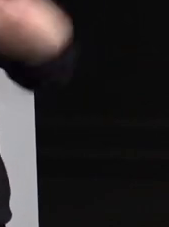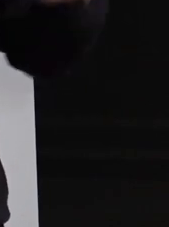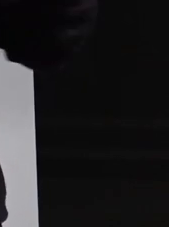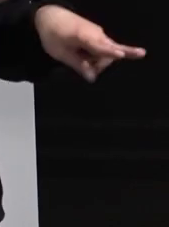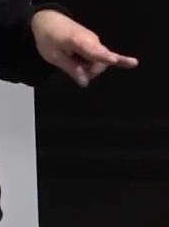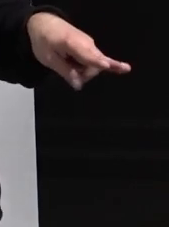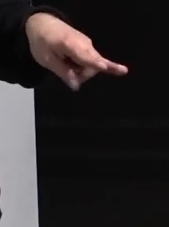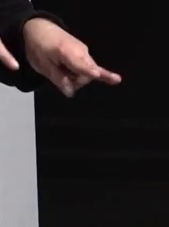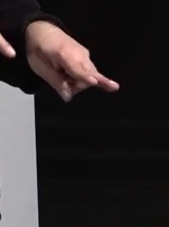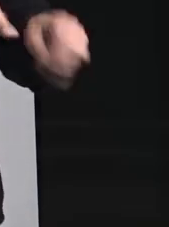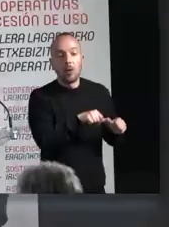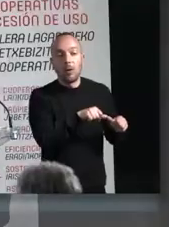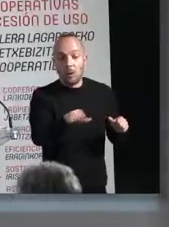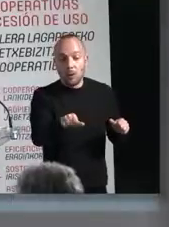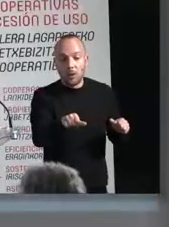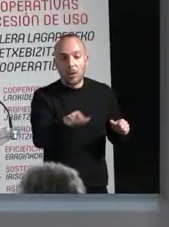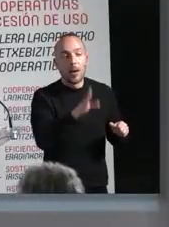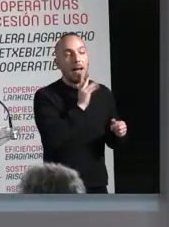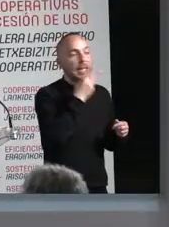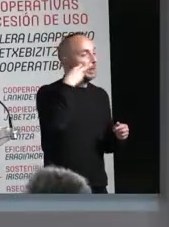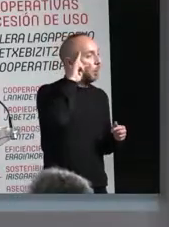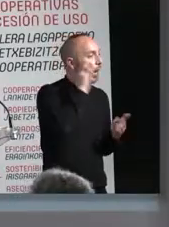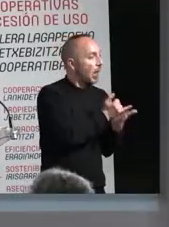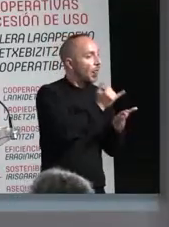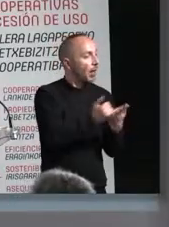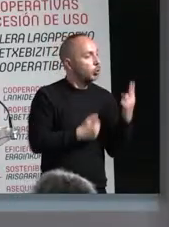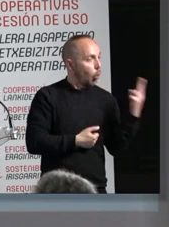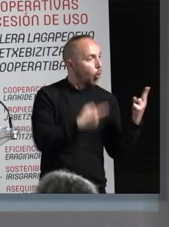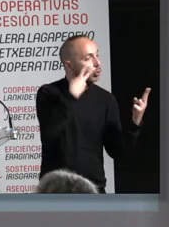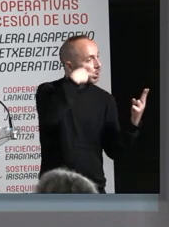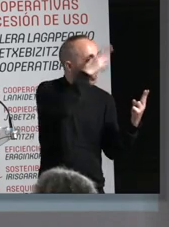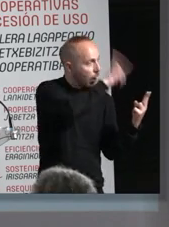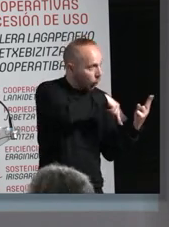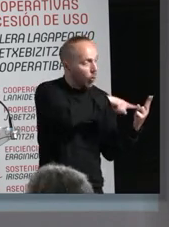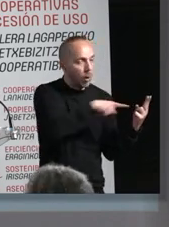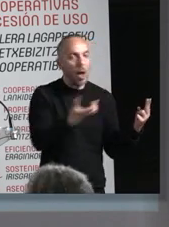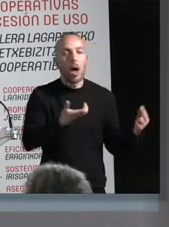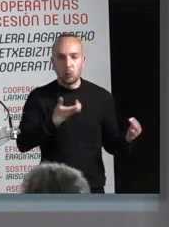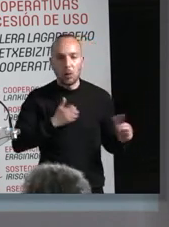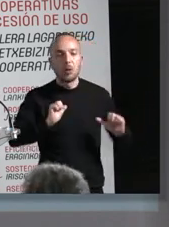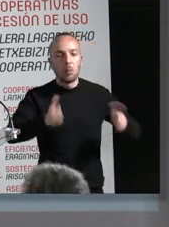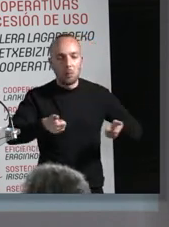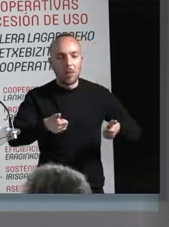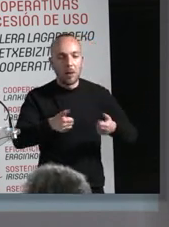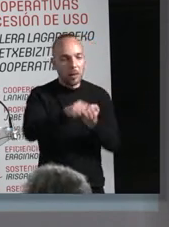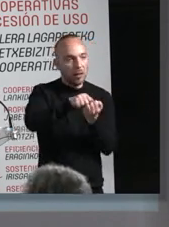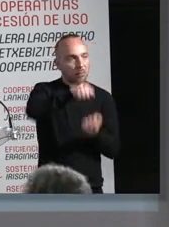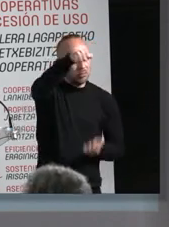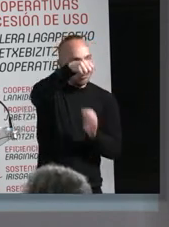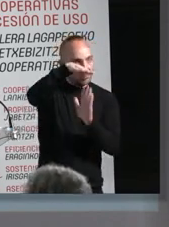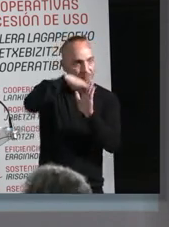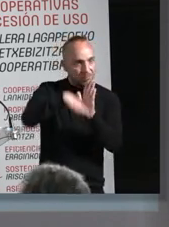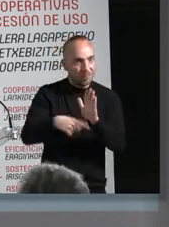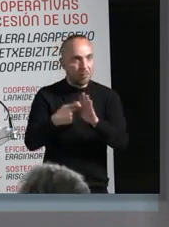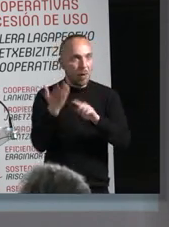reconocimiento, las dos experiencias que había se reconoció y el ayuntamiento empezó a hacer un pliego de concurso que